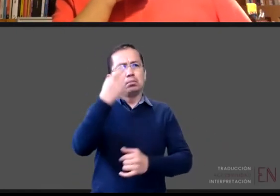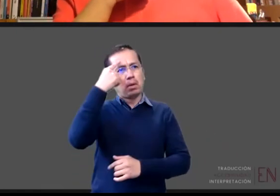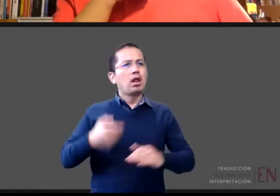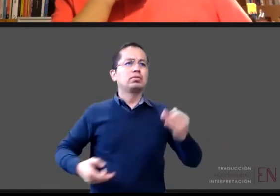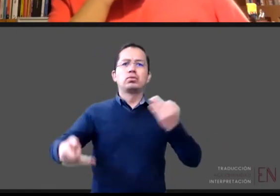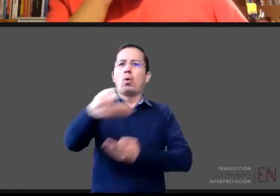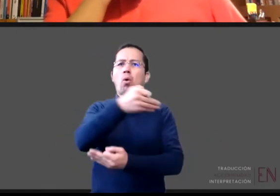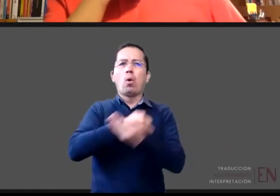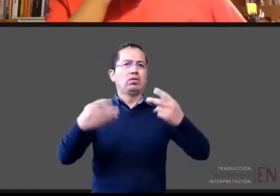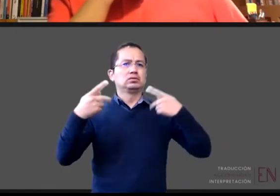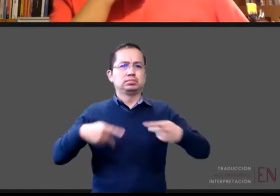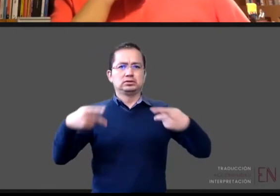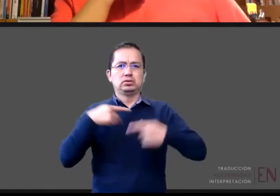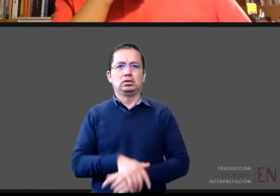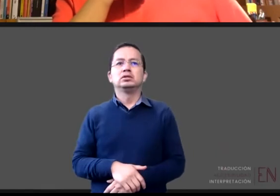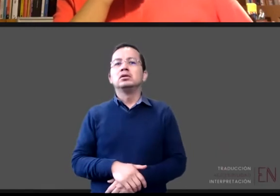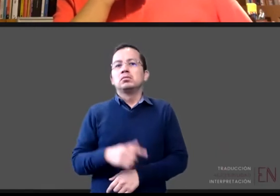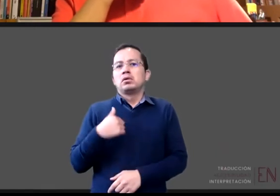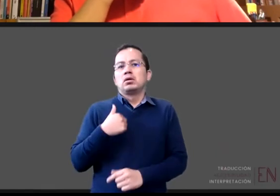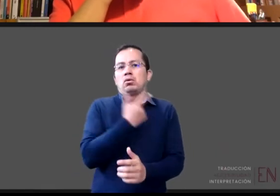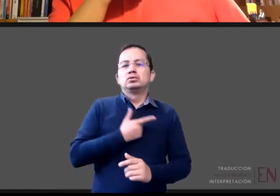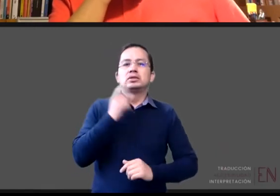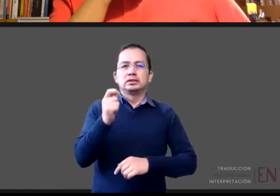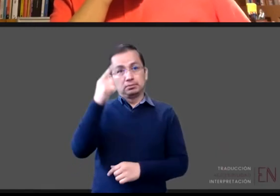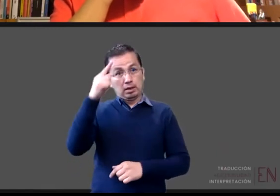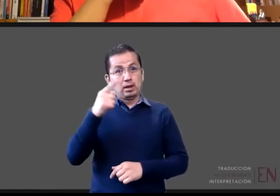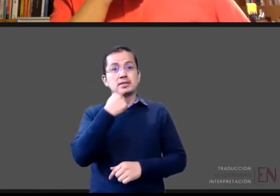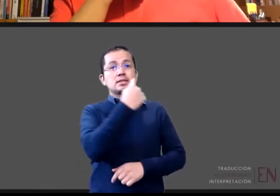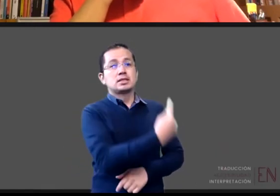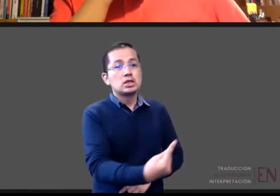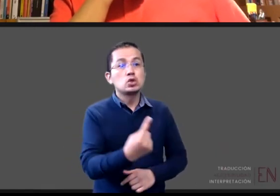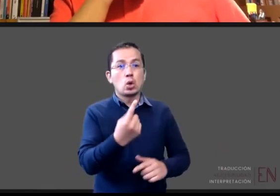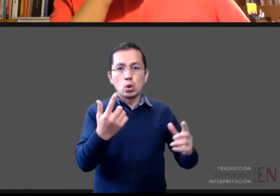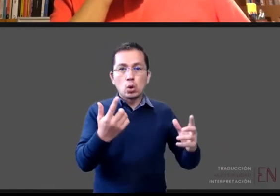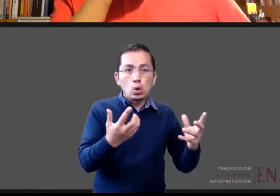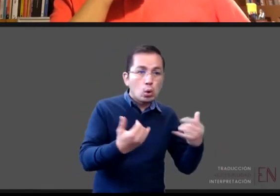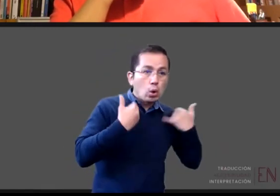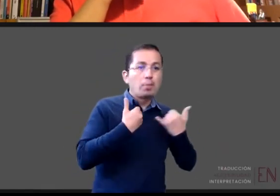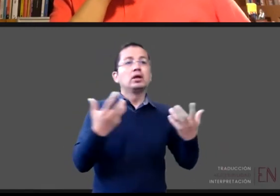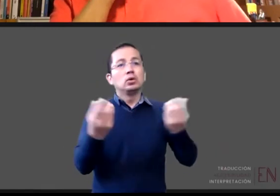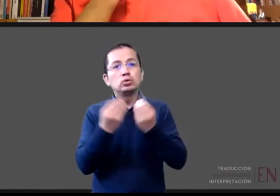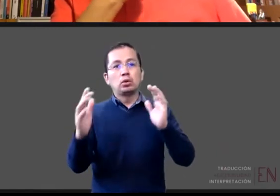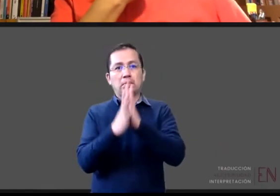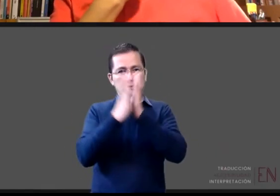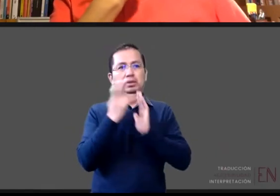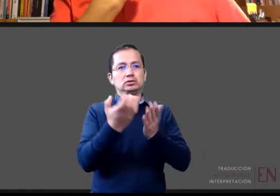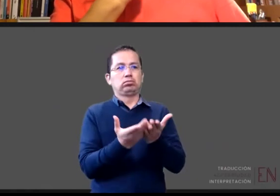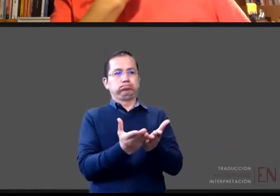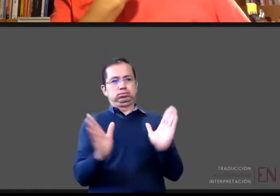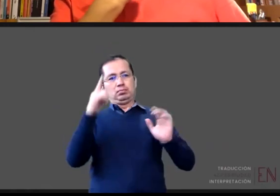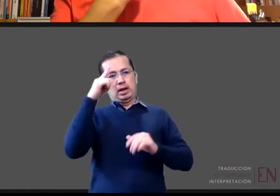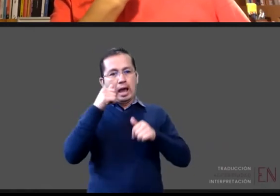es que se abrió un espacio formal de participación infantil que permitió que las voces de las niñas y los niños se escucharan por muchos servidores públicos que estuvieron viendo